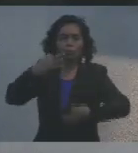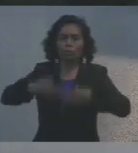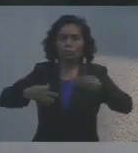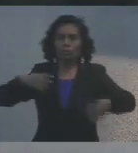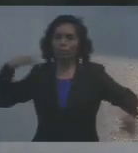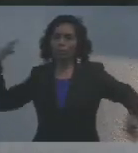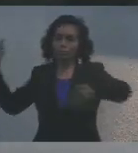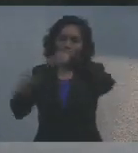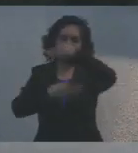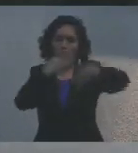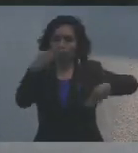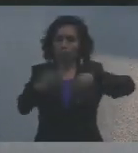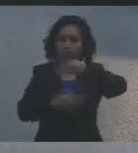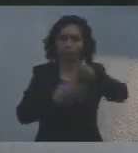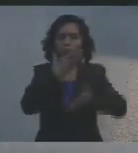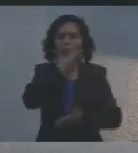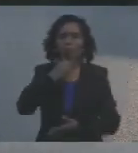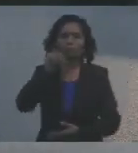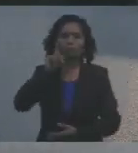gracias